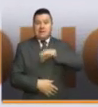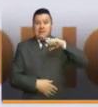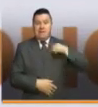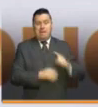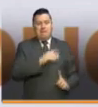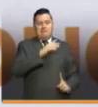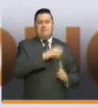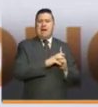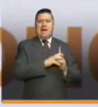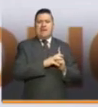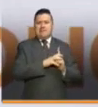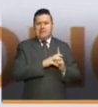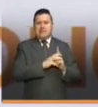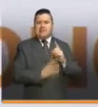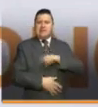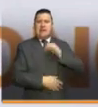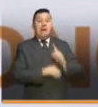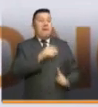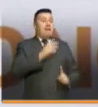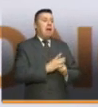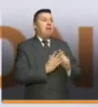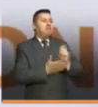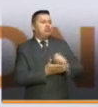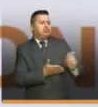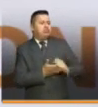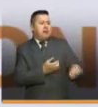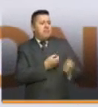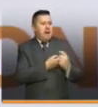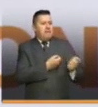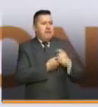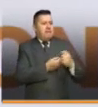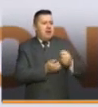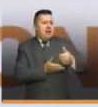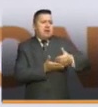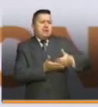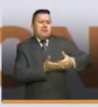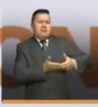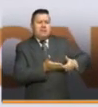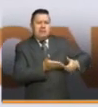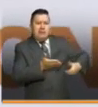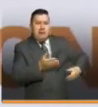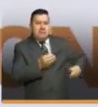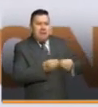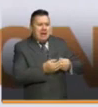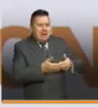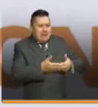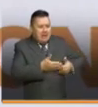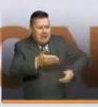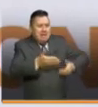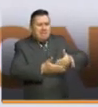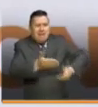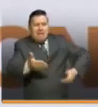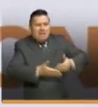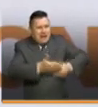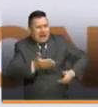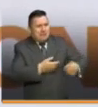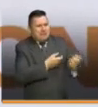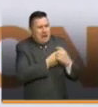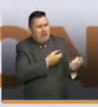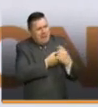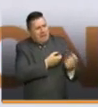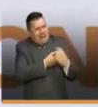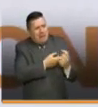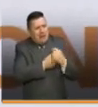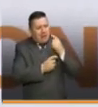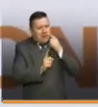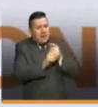las bases de datos hoy tenemos un sistema actualizado que tiene información cada vez más realista sobre la situación de